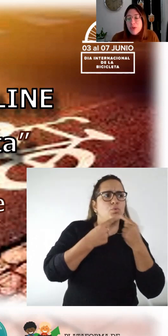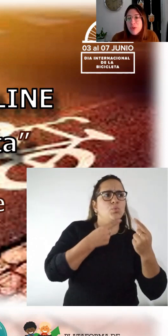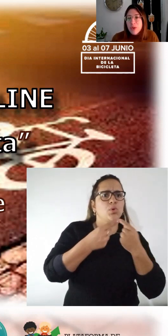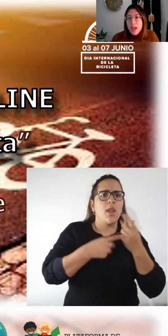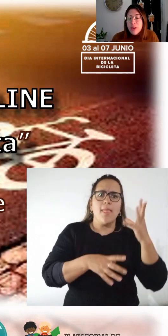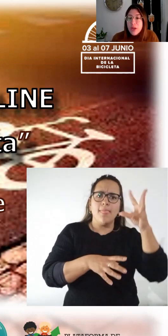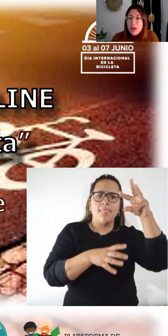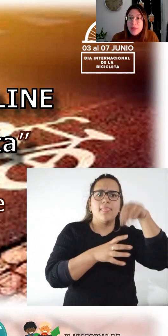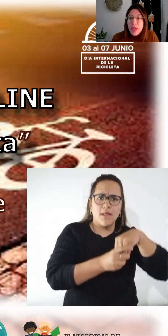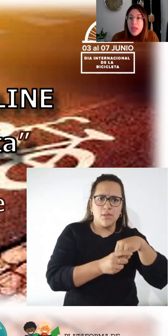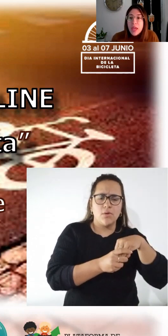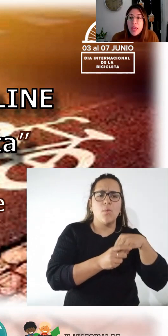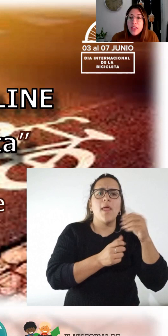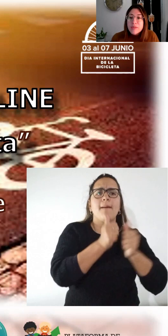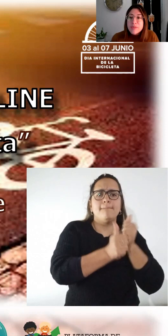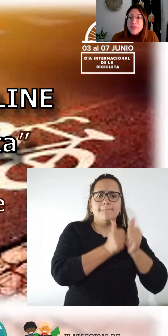trabajo como consultora en una